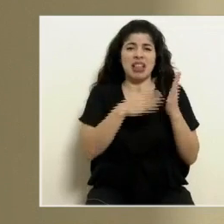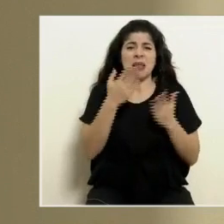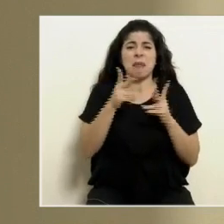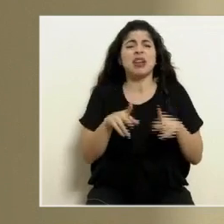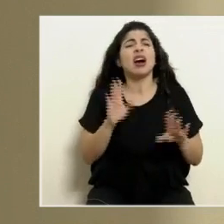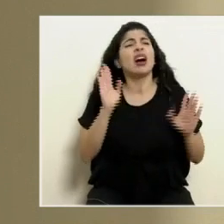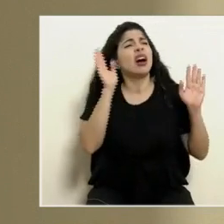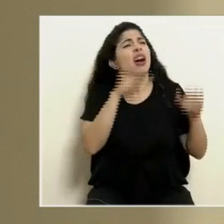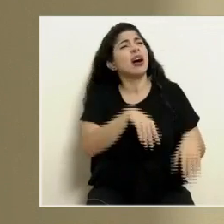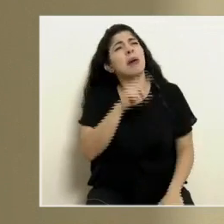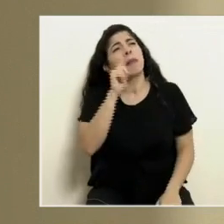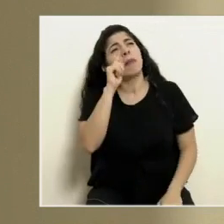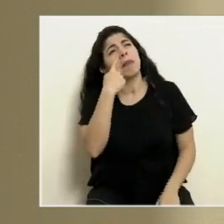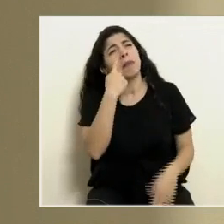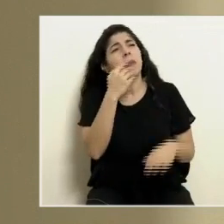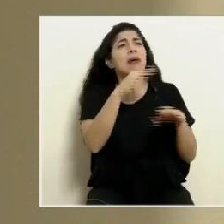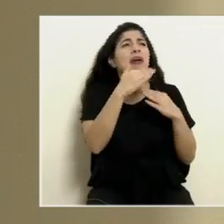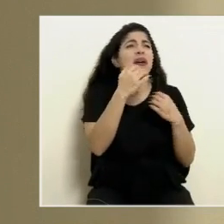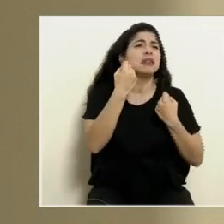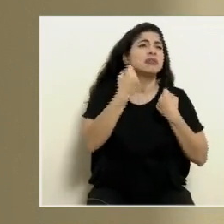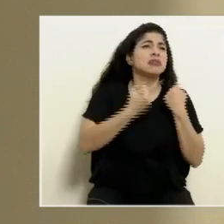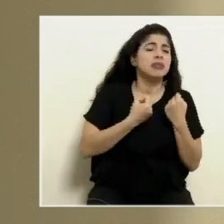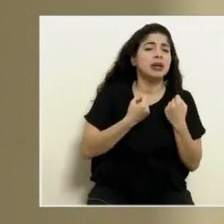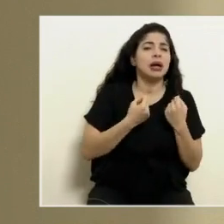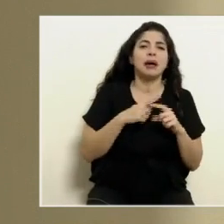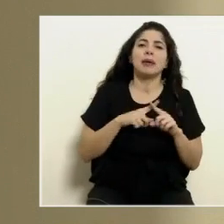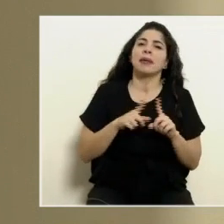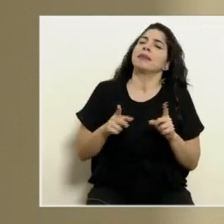qué pereza, restricción vehicular y todo,